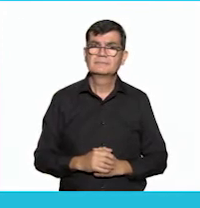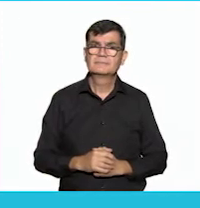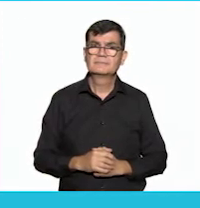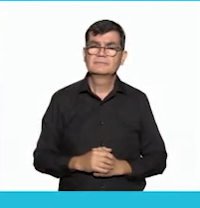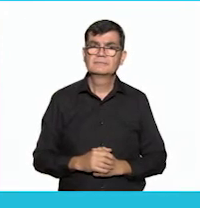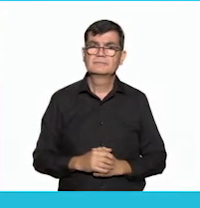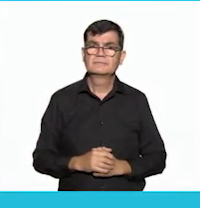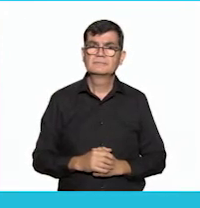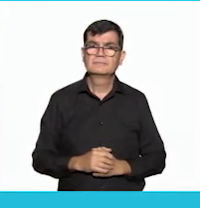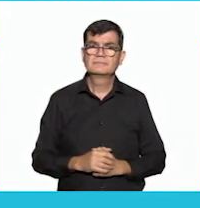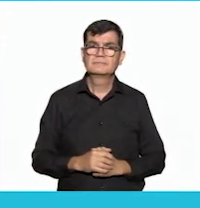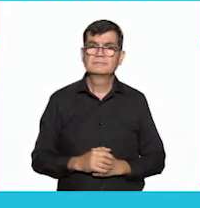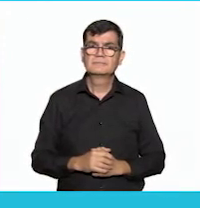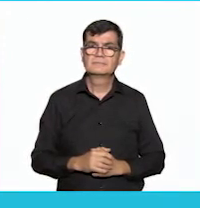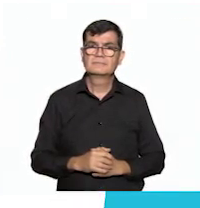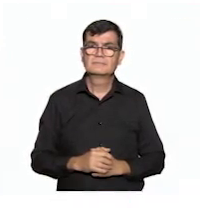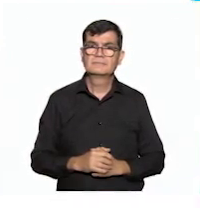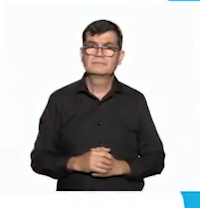conaliteg.cep.gob.mx.